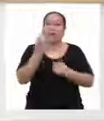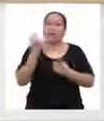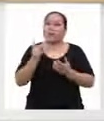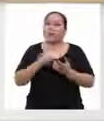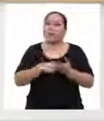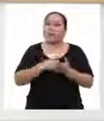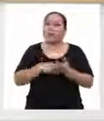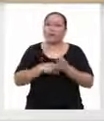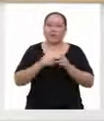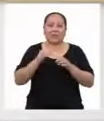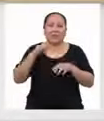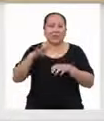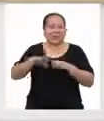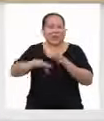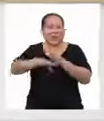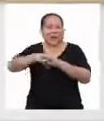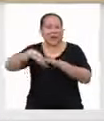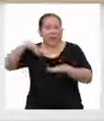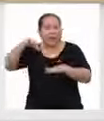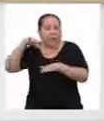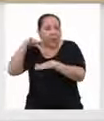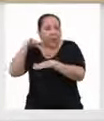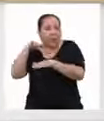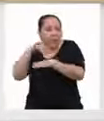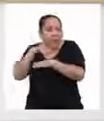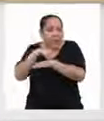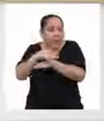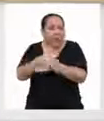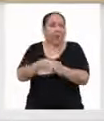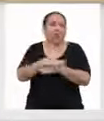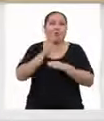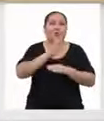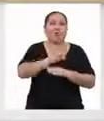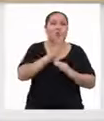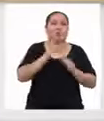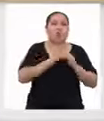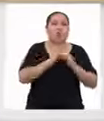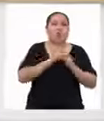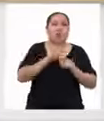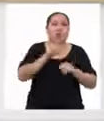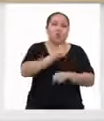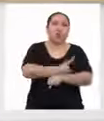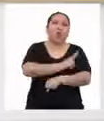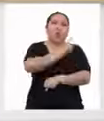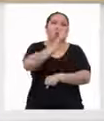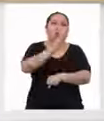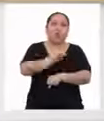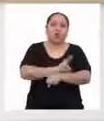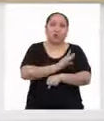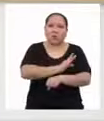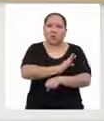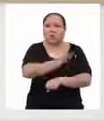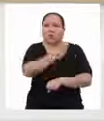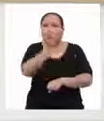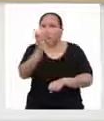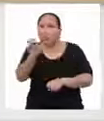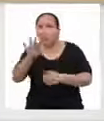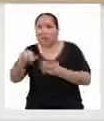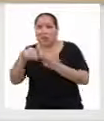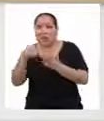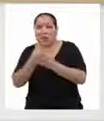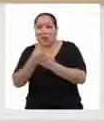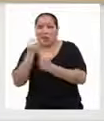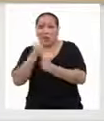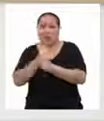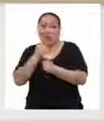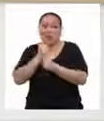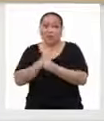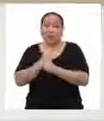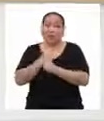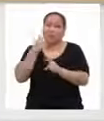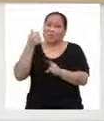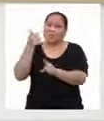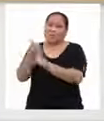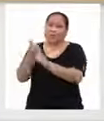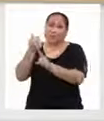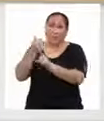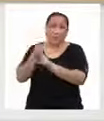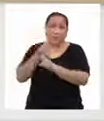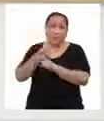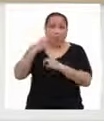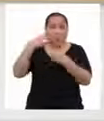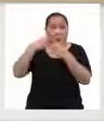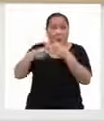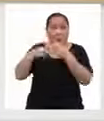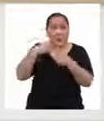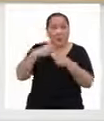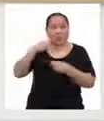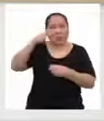muy temprano de casa y hacen viajes de hasta 2 horas para llegar a su trabajo. Además de sus propios problemas,